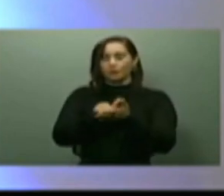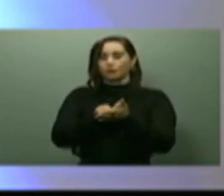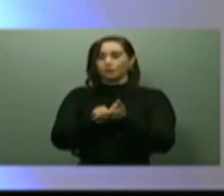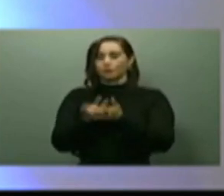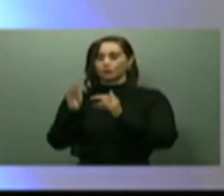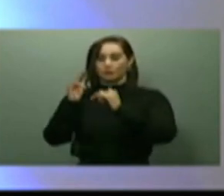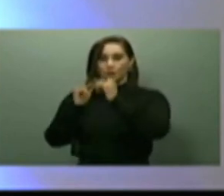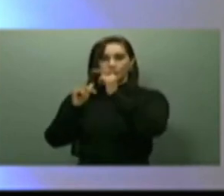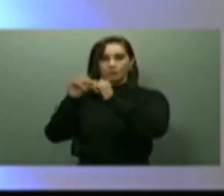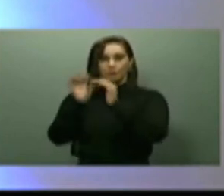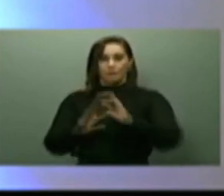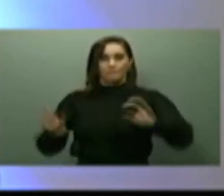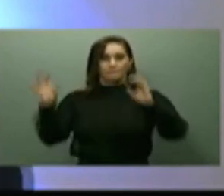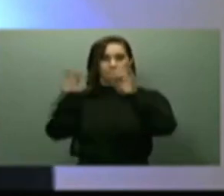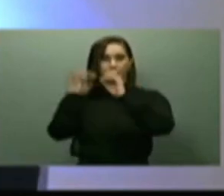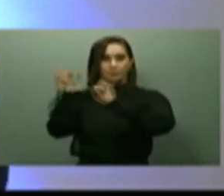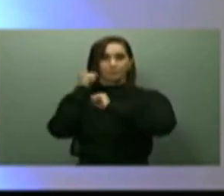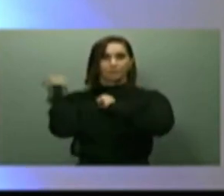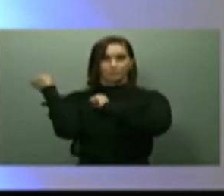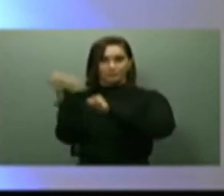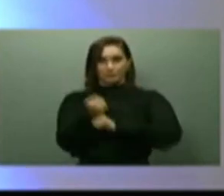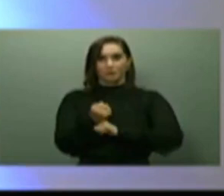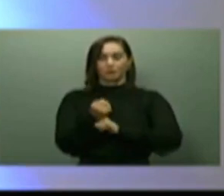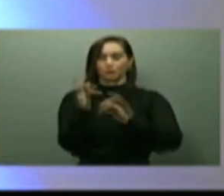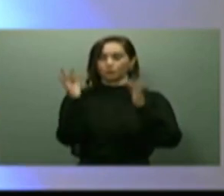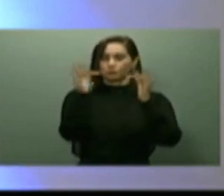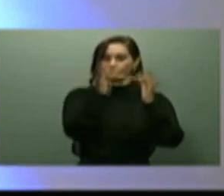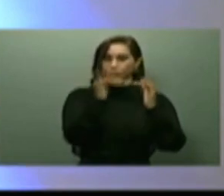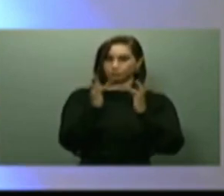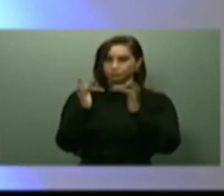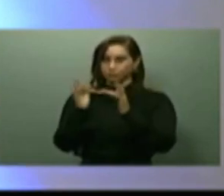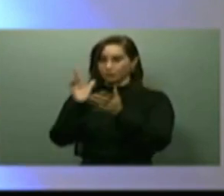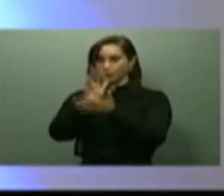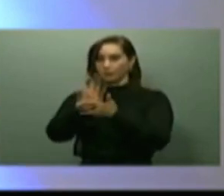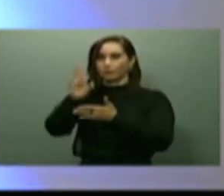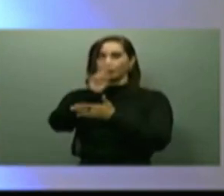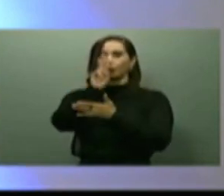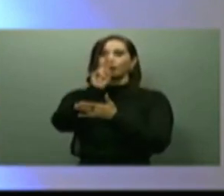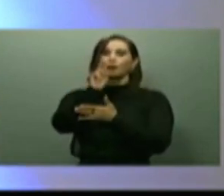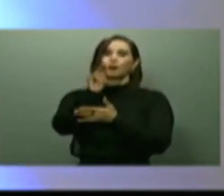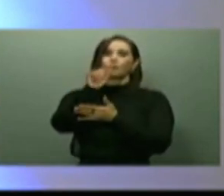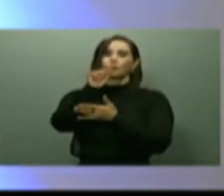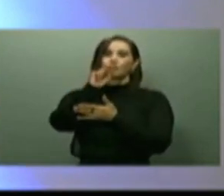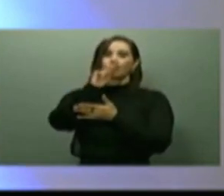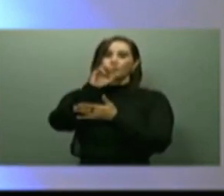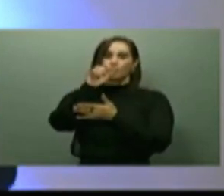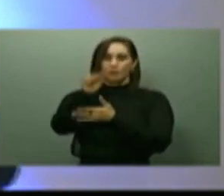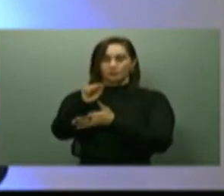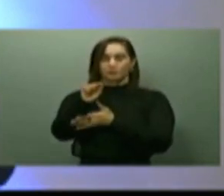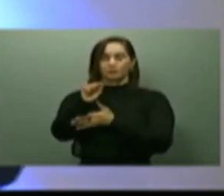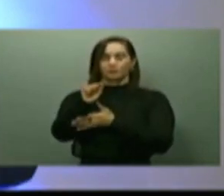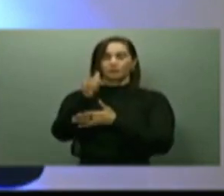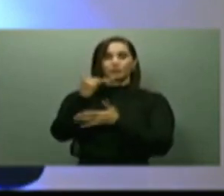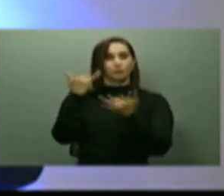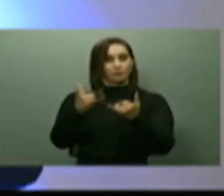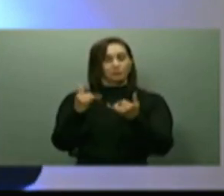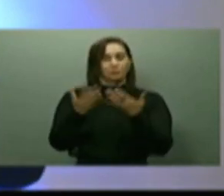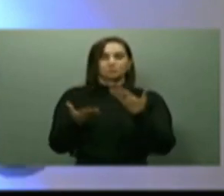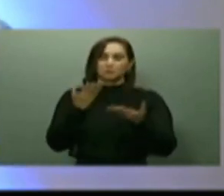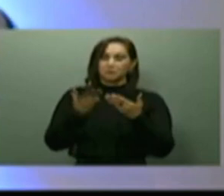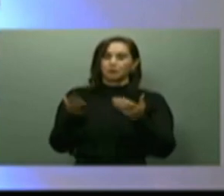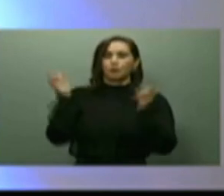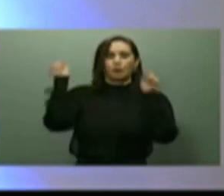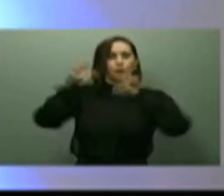extensión mucho más firme, con mucho más contacto de la Universidad Autónoma de Santo Domingo. Ahora, en cualquier momento, yo puedo